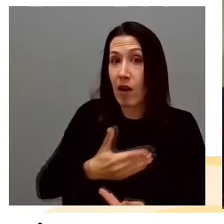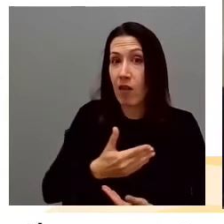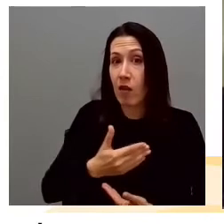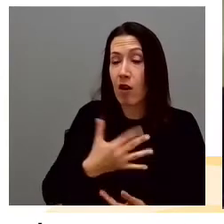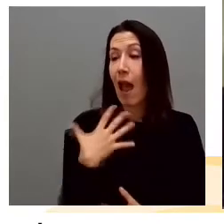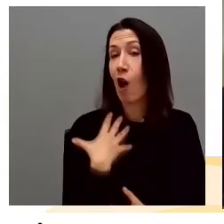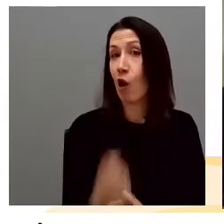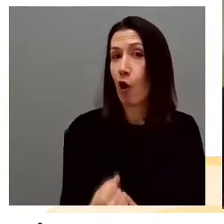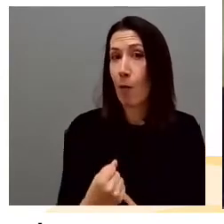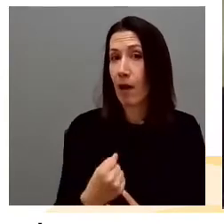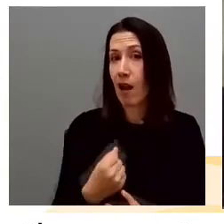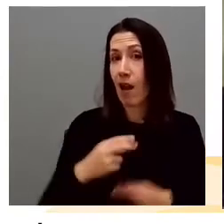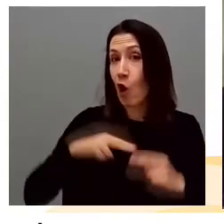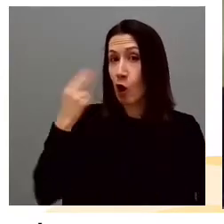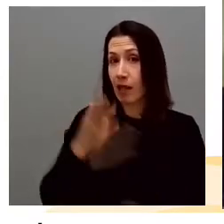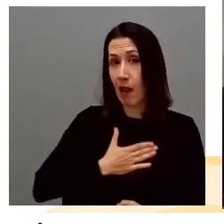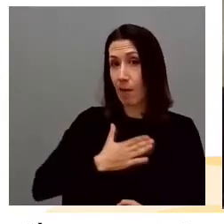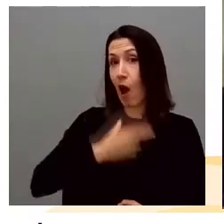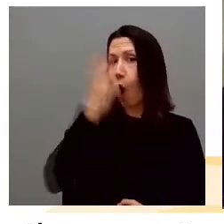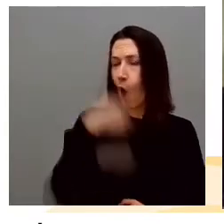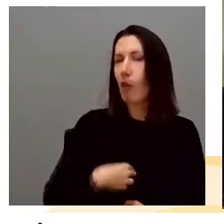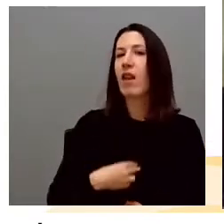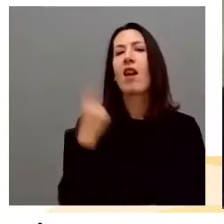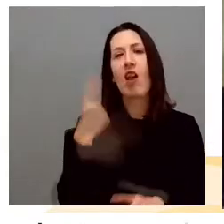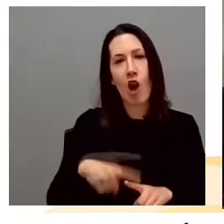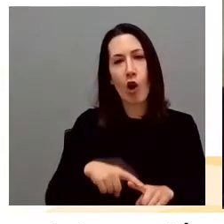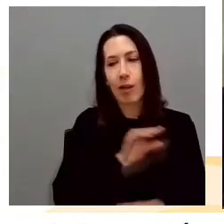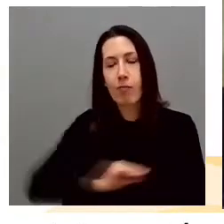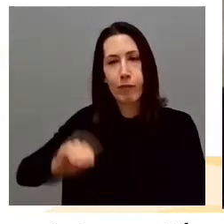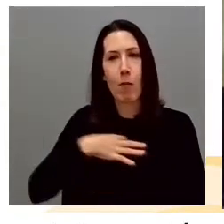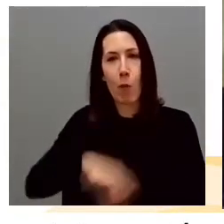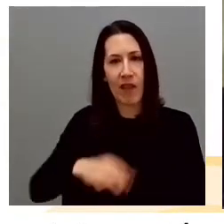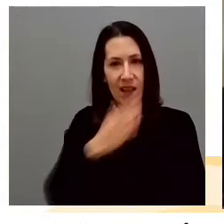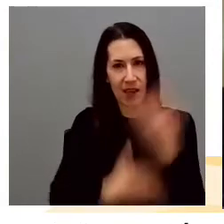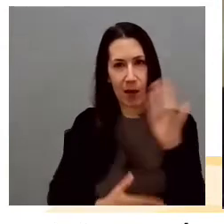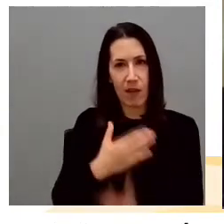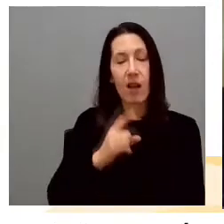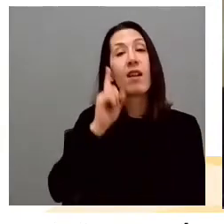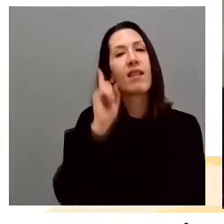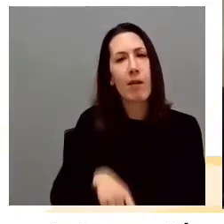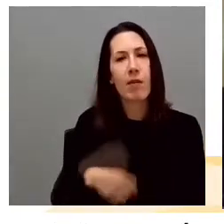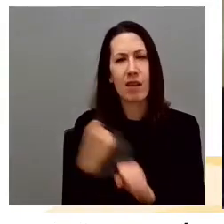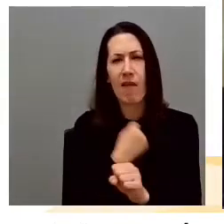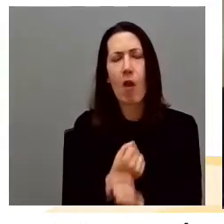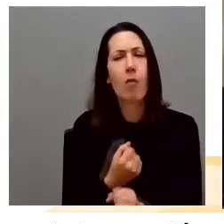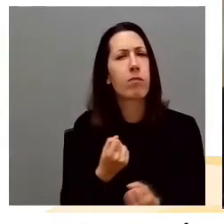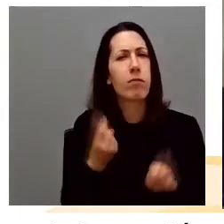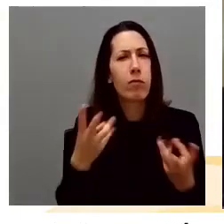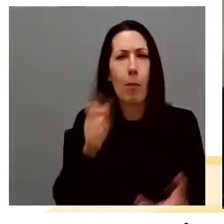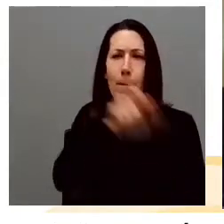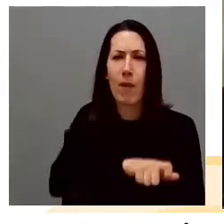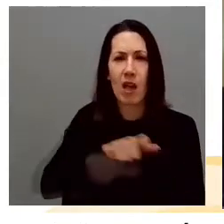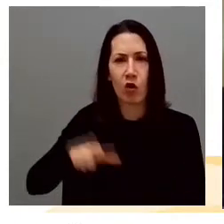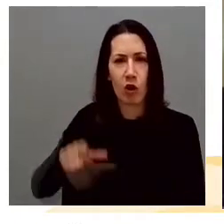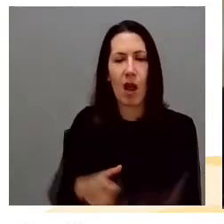la discapacidad. Se llega en concreto también al trabajo que hacen miles de personas en